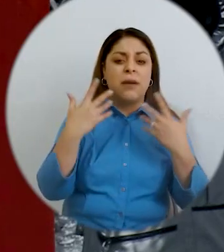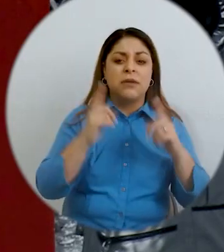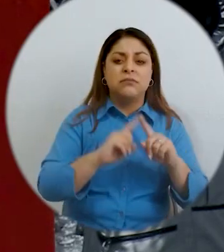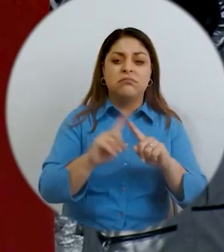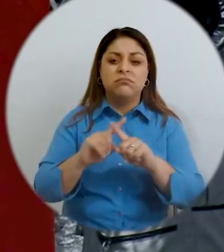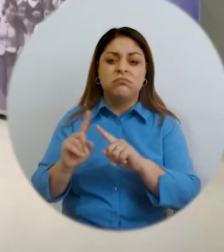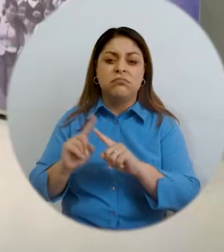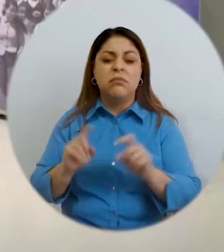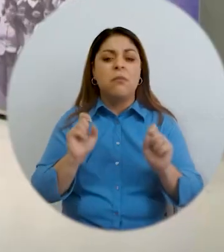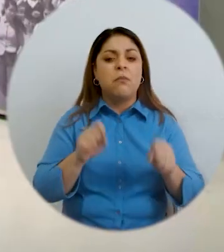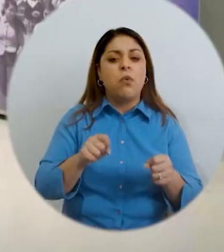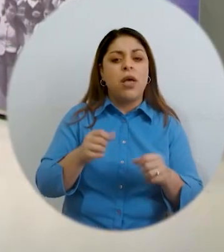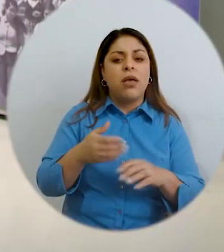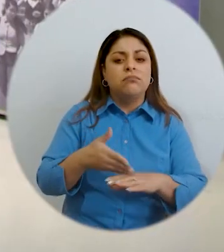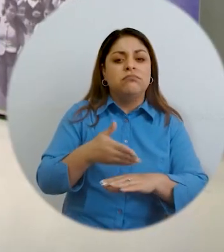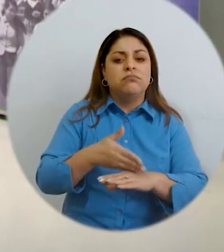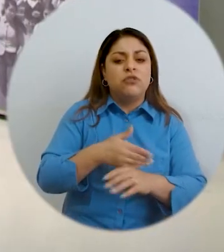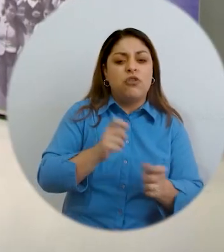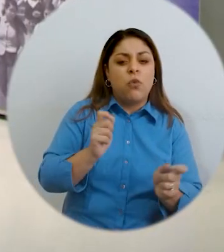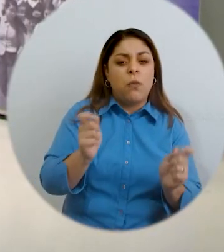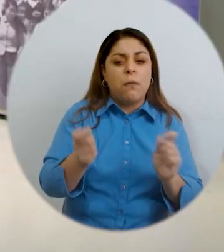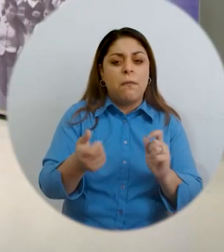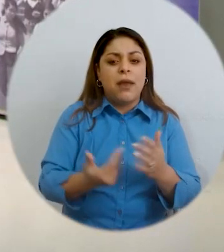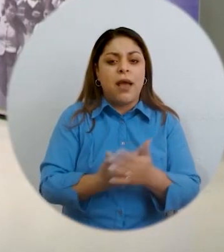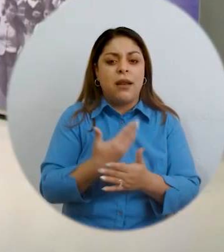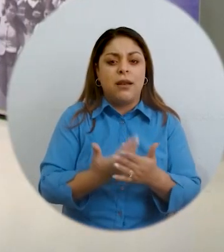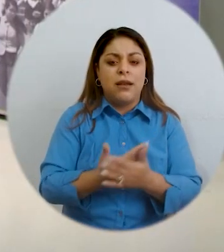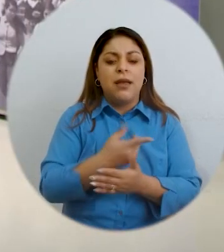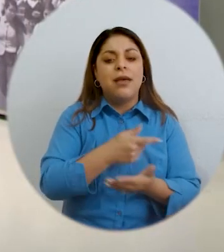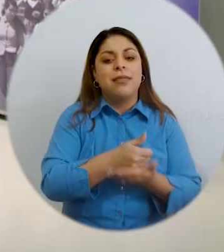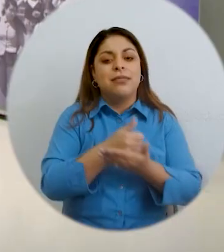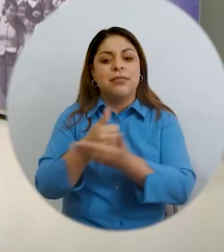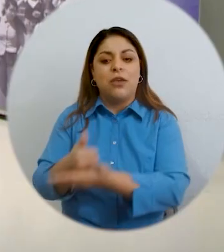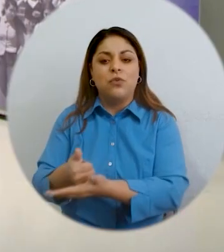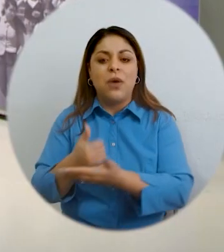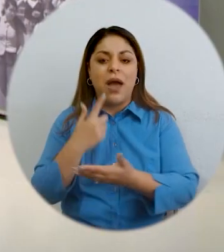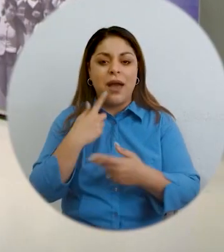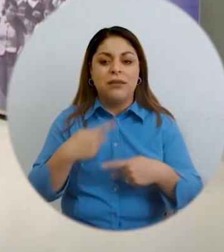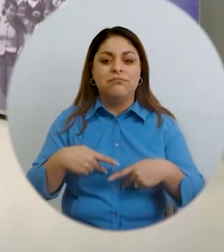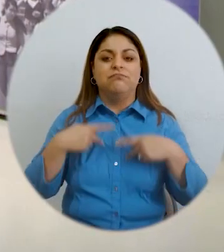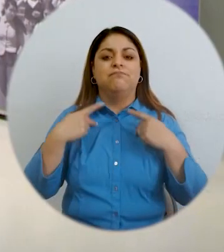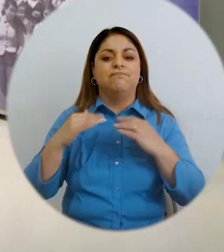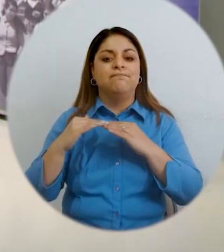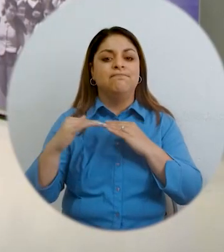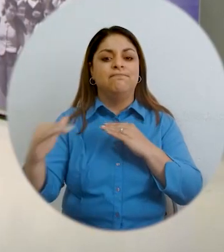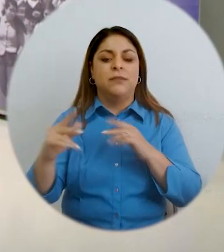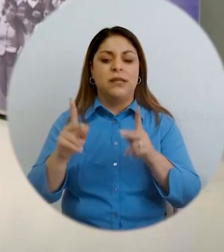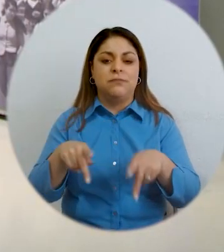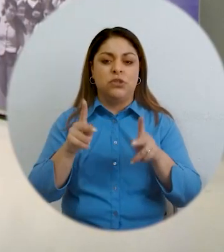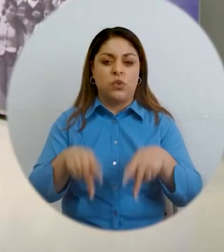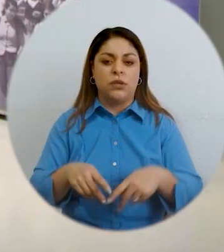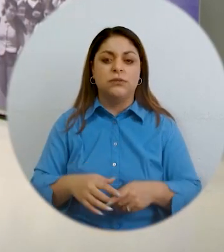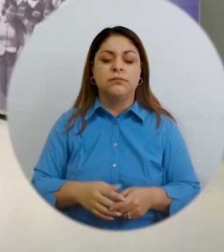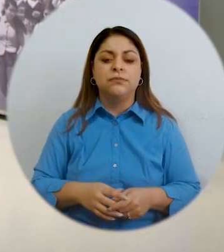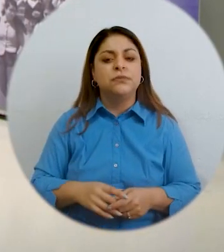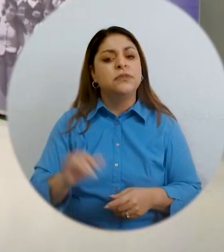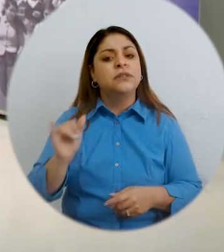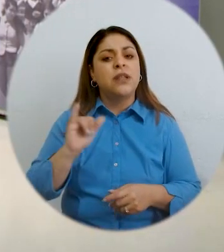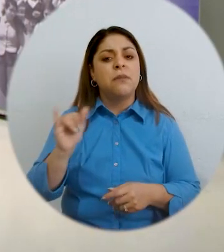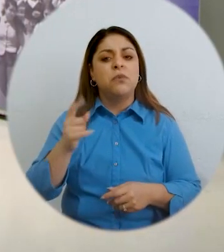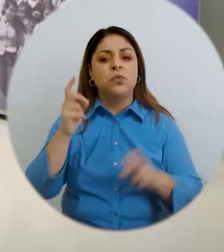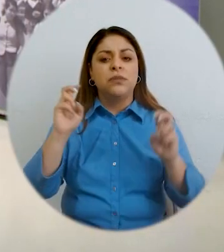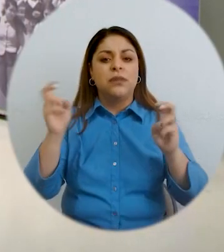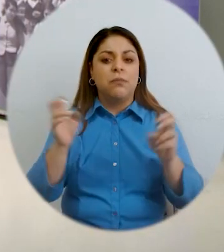nos puede proveer mayor sostenibilidad de la vida de los seres humanos. Adicional a esto, bueno, también temas